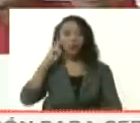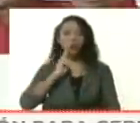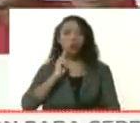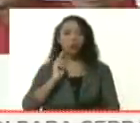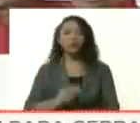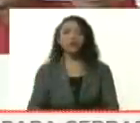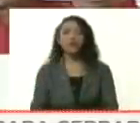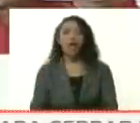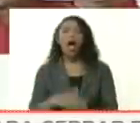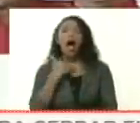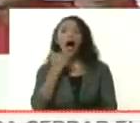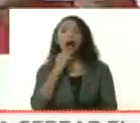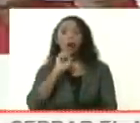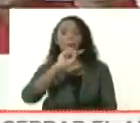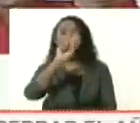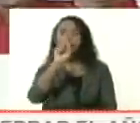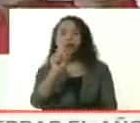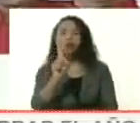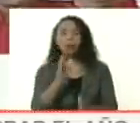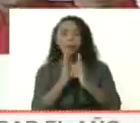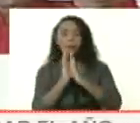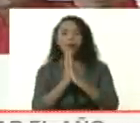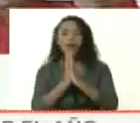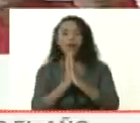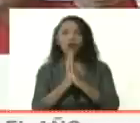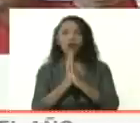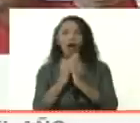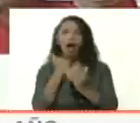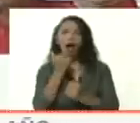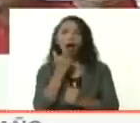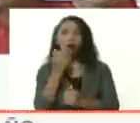Si hay alguna pregunta, por favor.